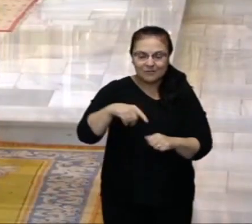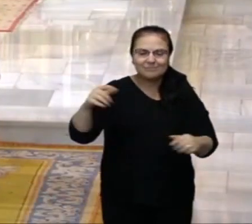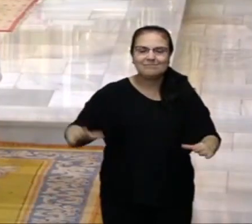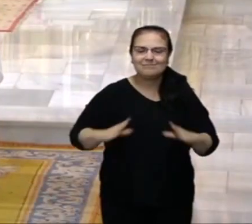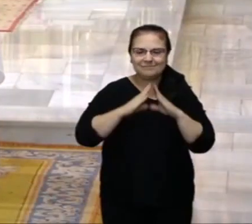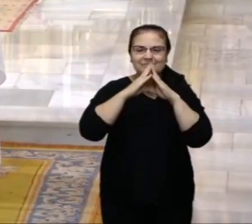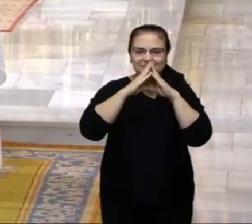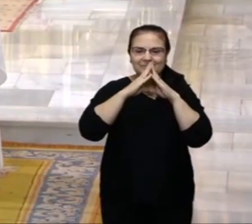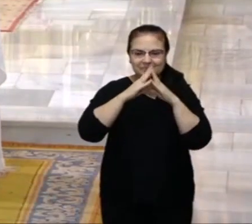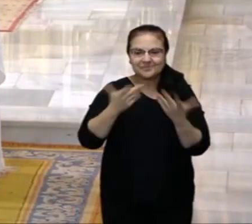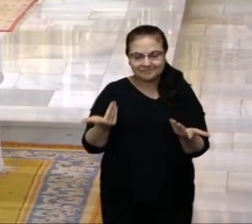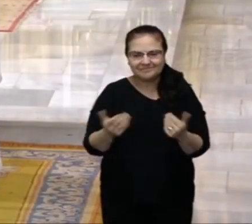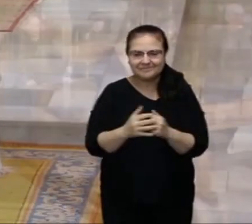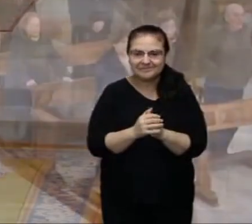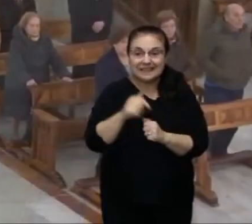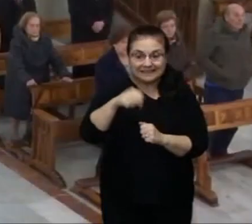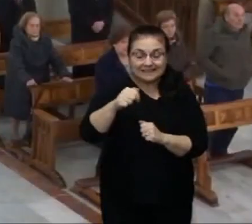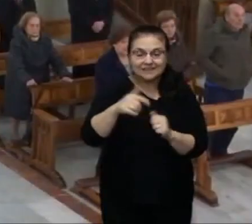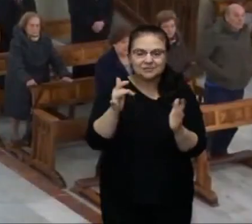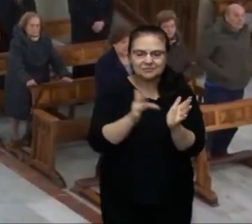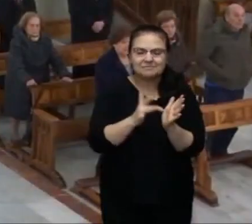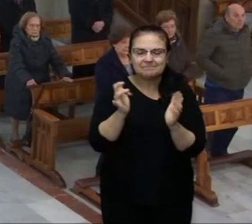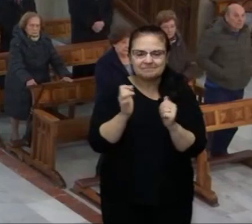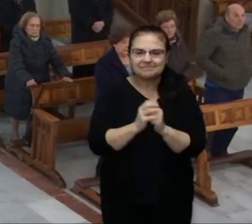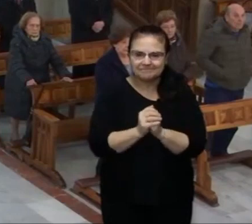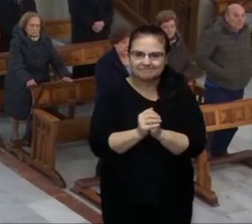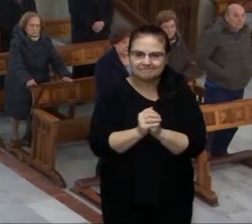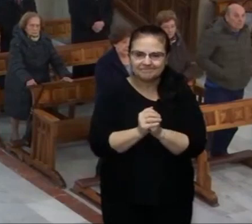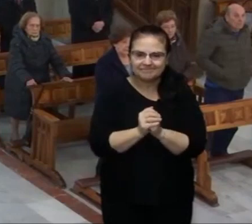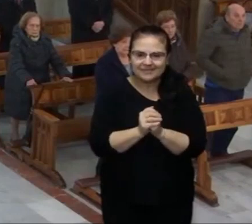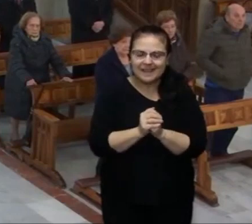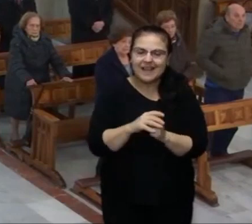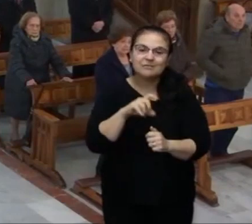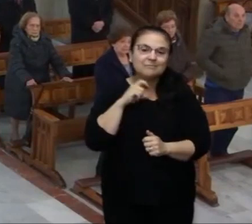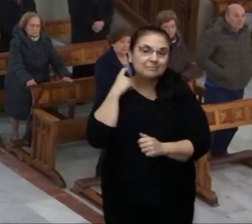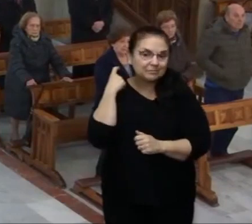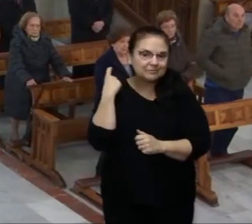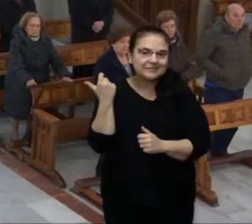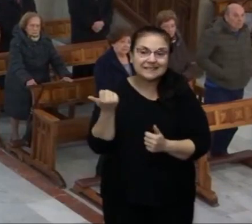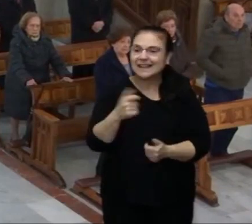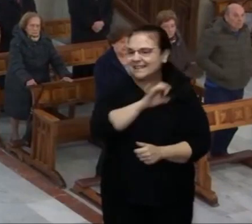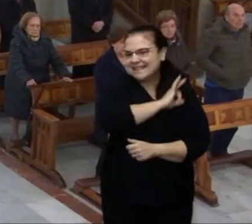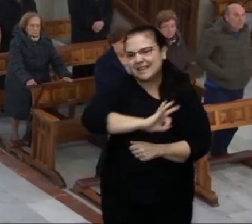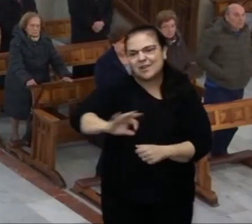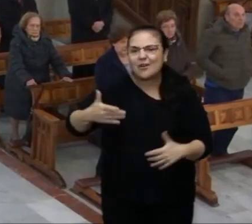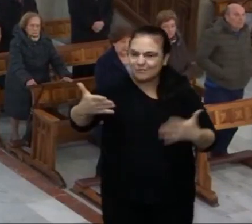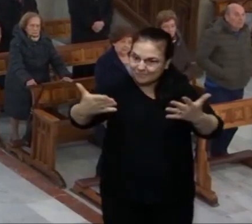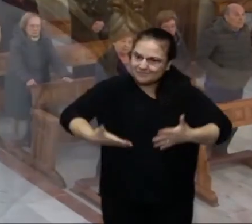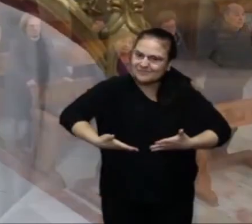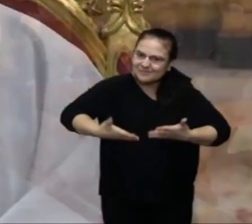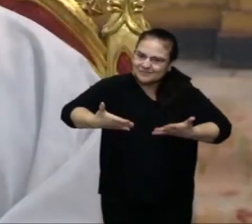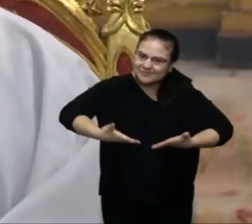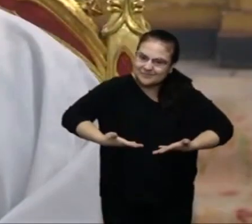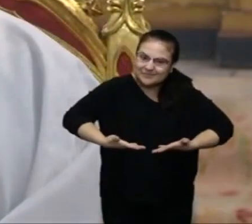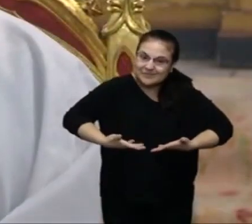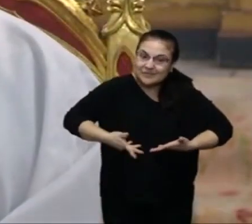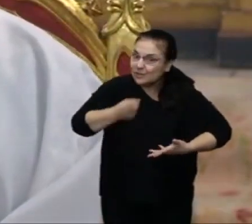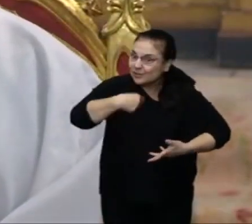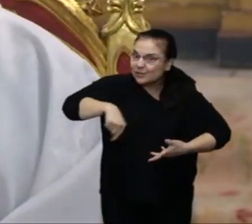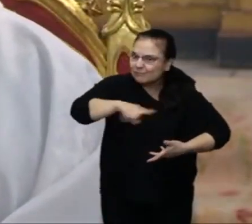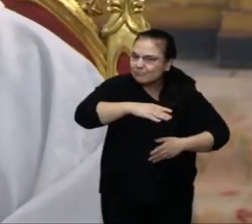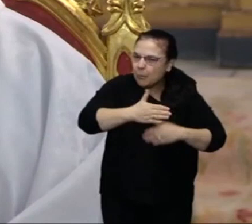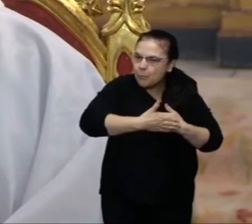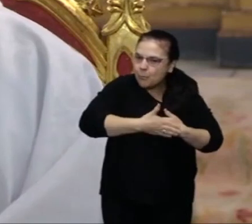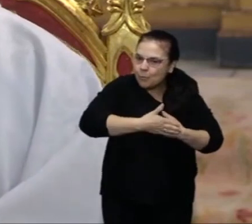eucarístico y en este día sacerdotal, el Señor nos invita a que entremos por la